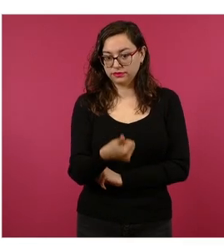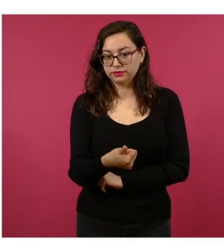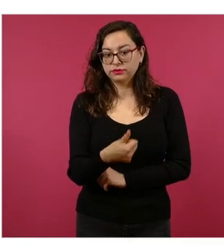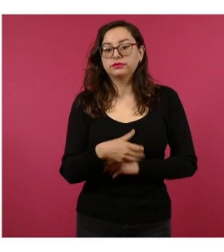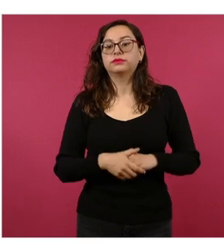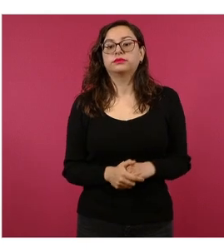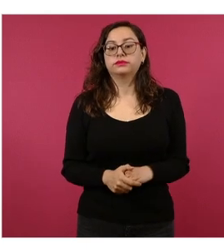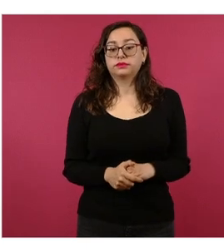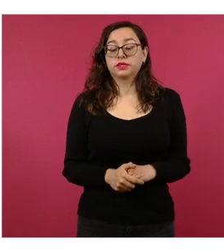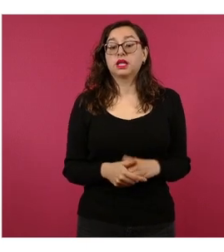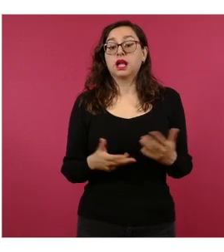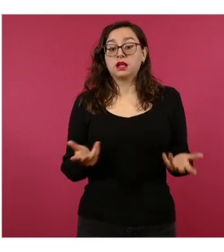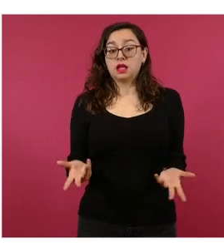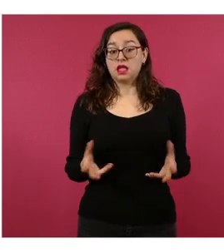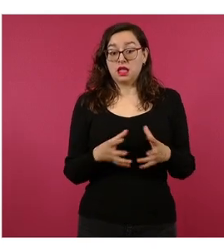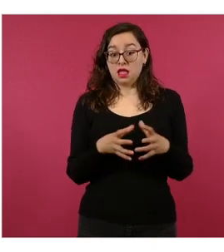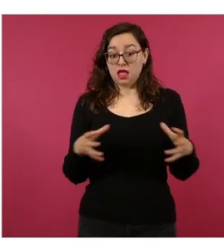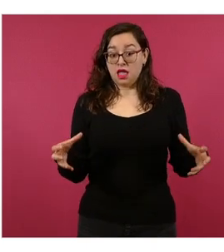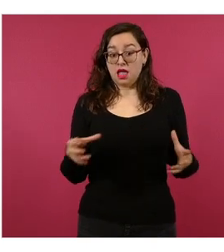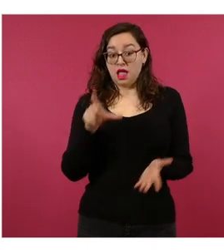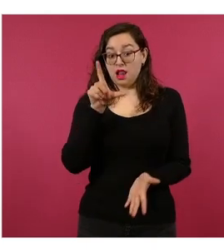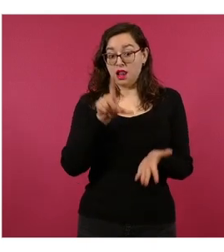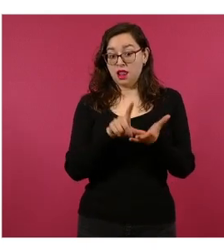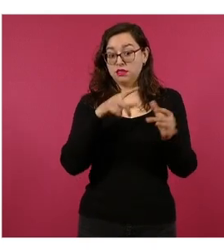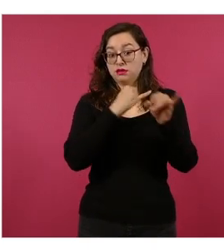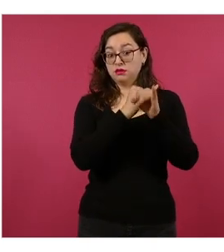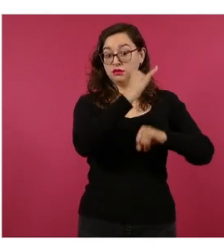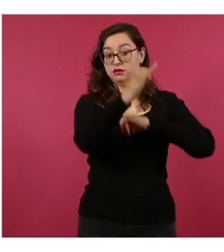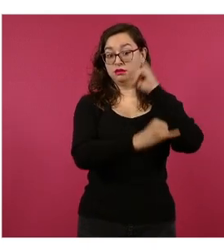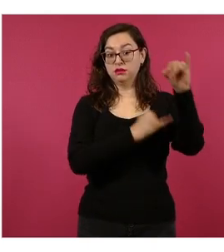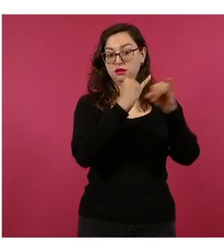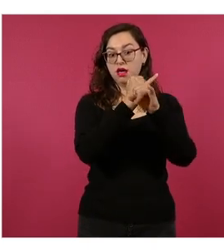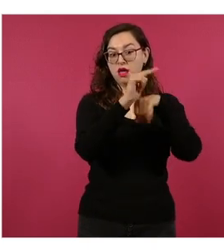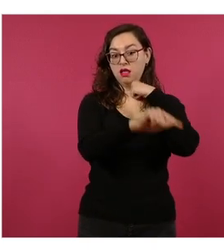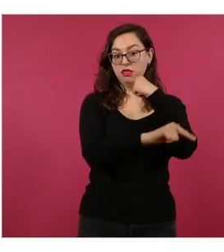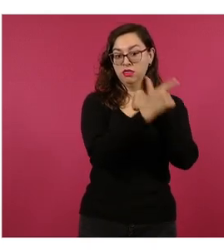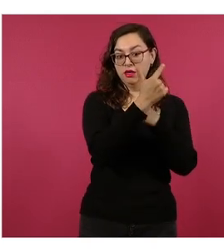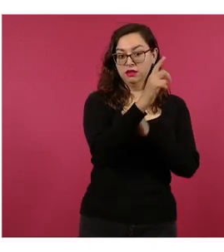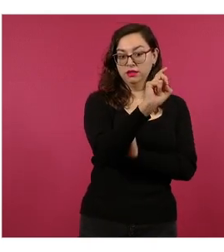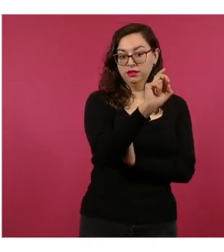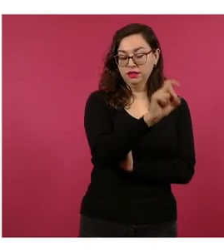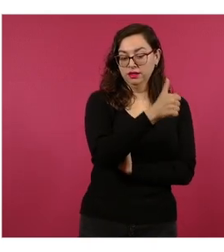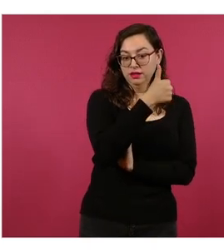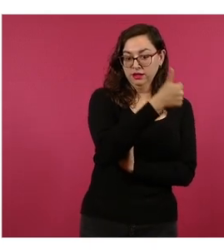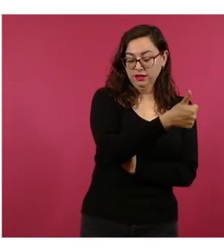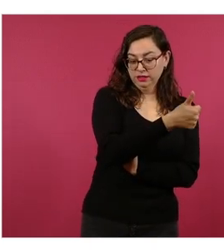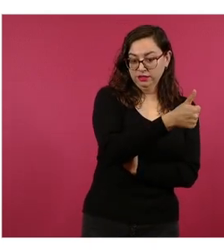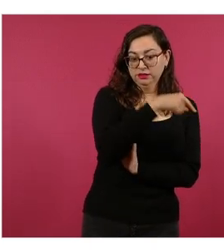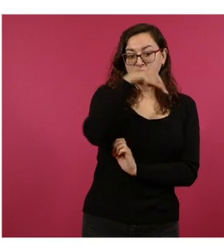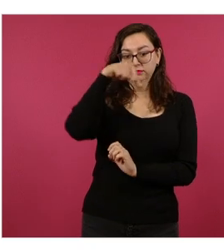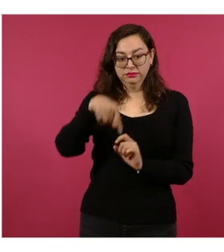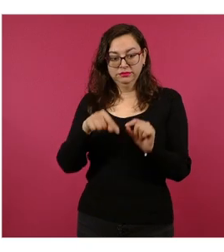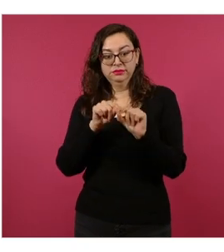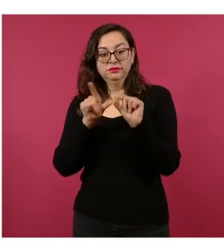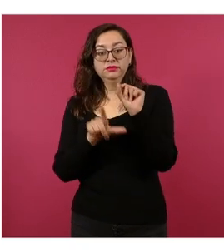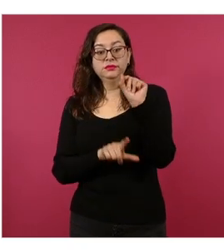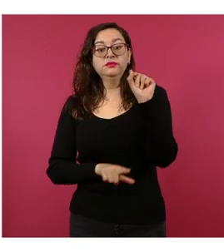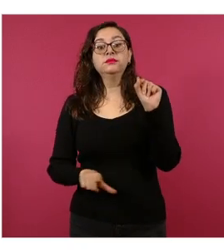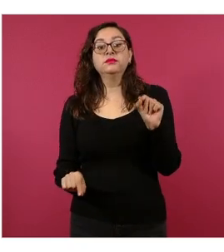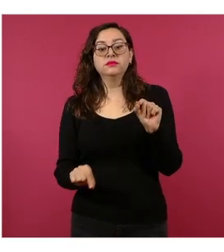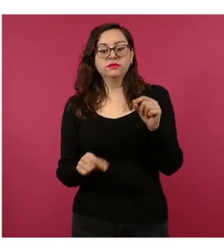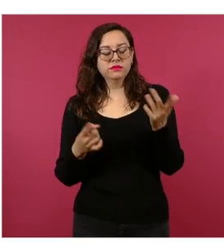LP, en el referente internacional lo tuvimos en 12 pesos con 36 centavos y en el contexto